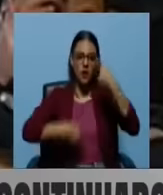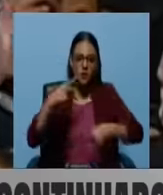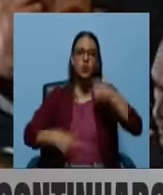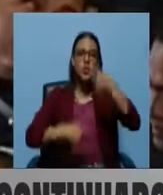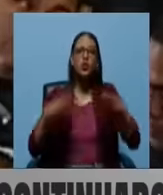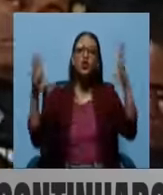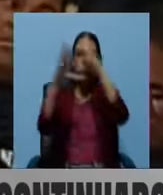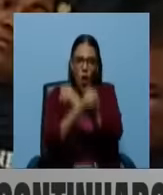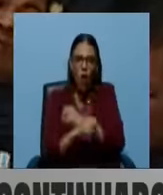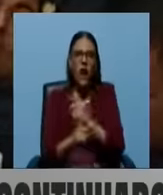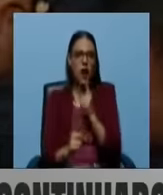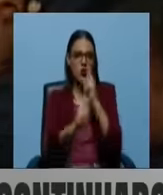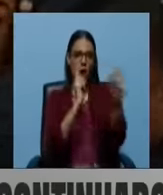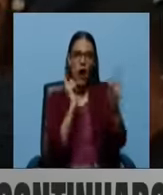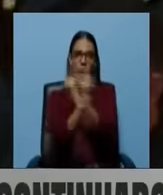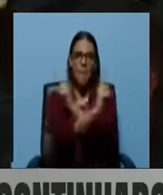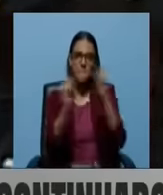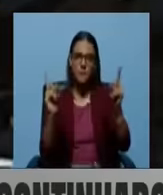toca toda la noche.